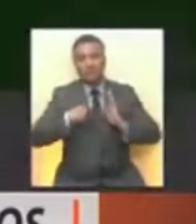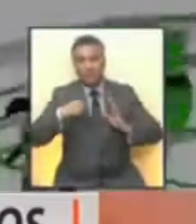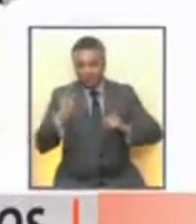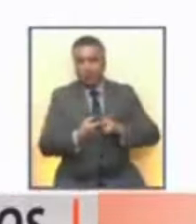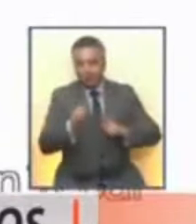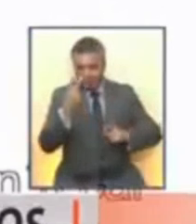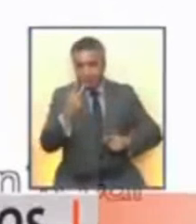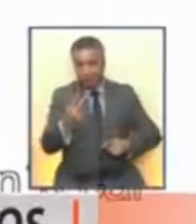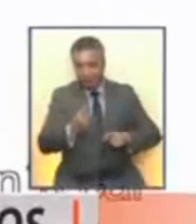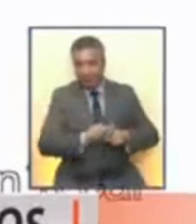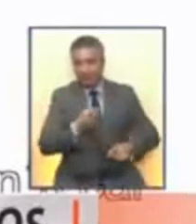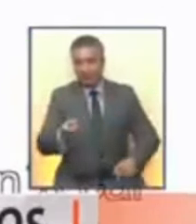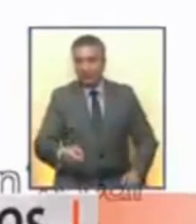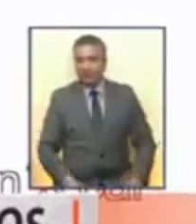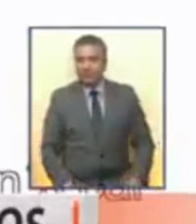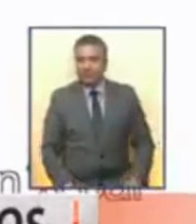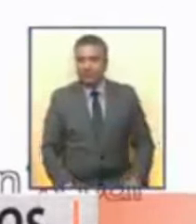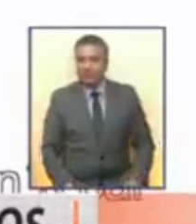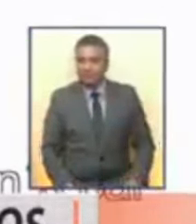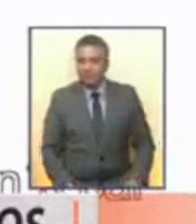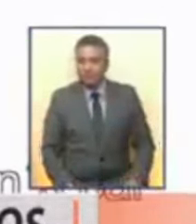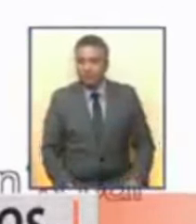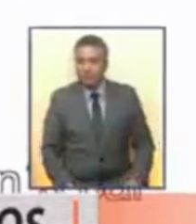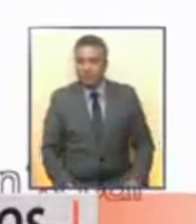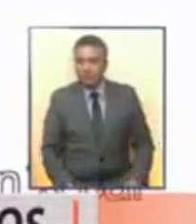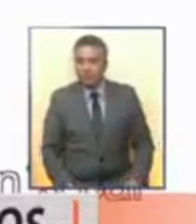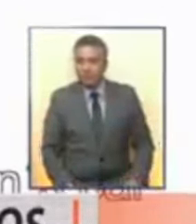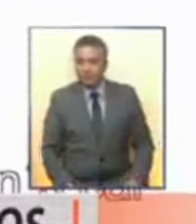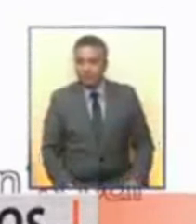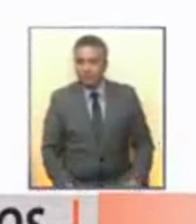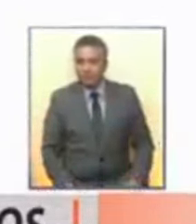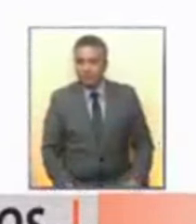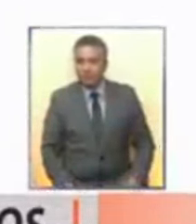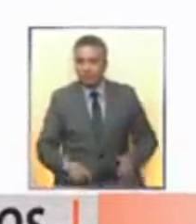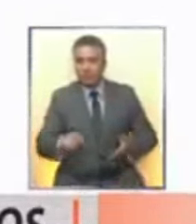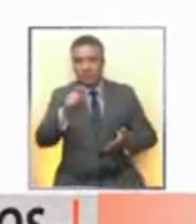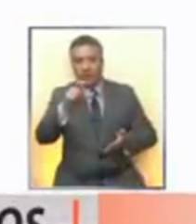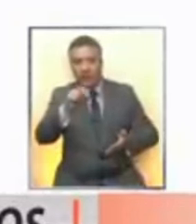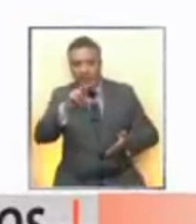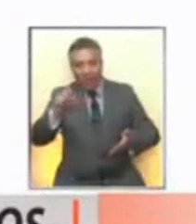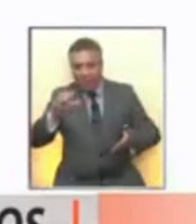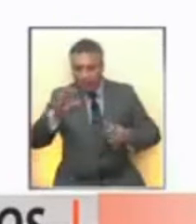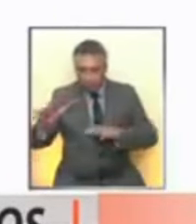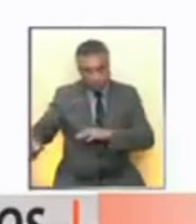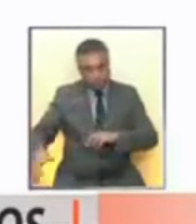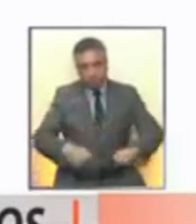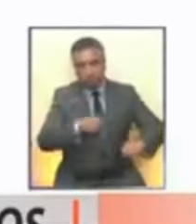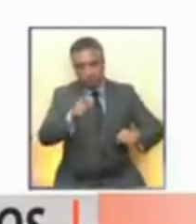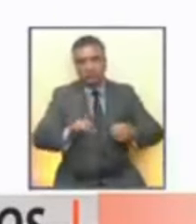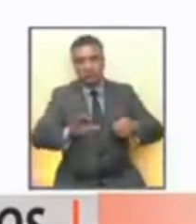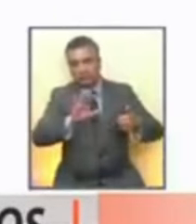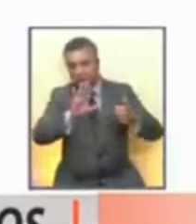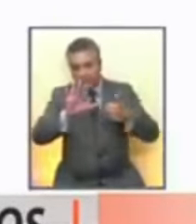Niños. Es por esto que creamos un carro de evacuación para niños de entre 6 a 48